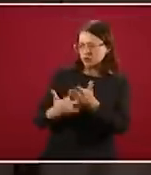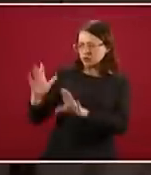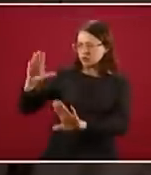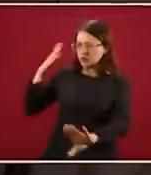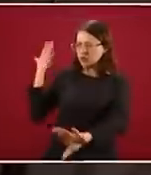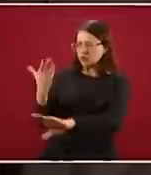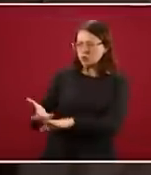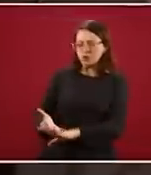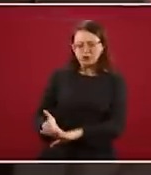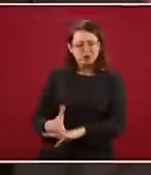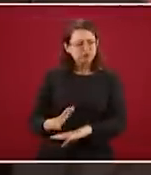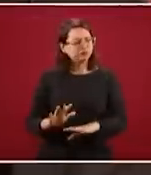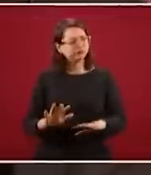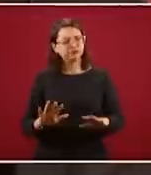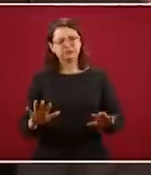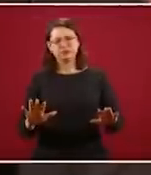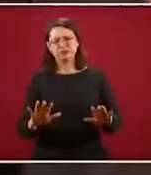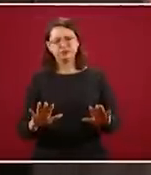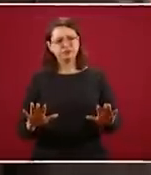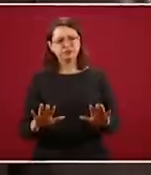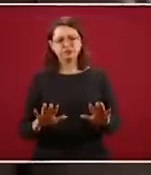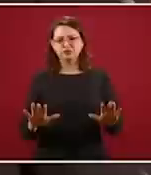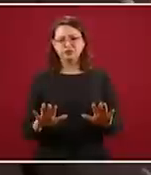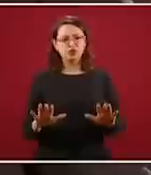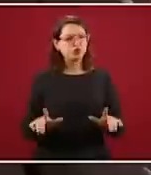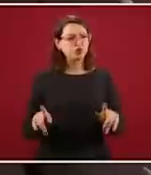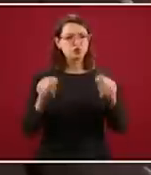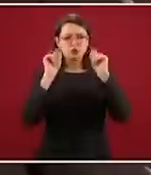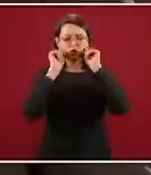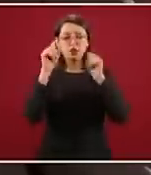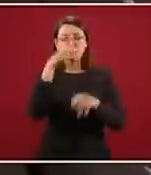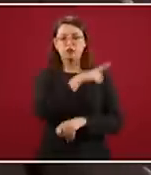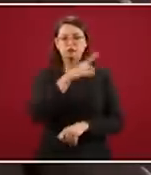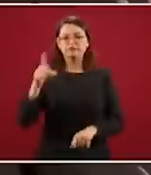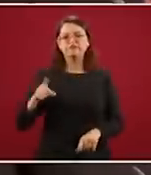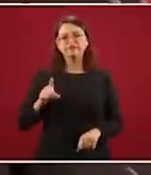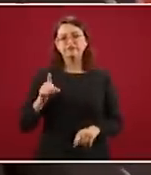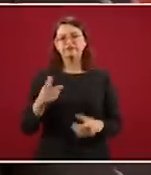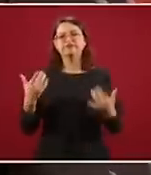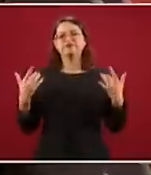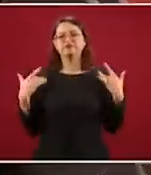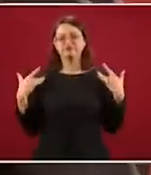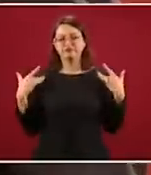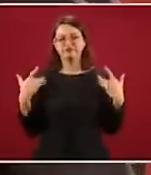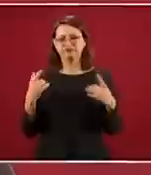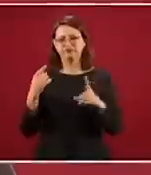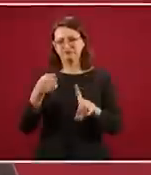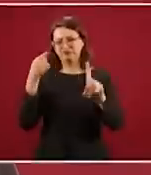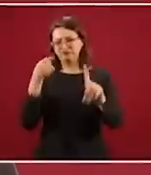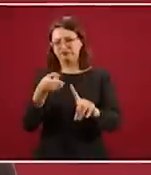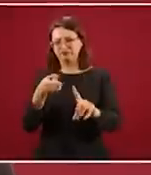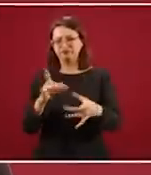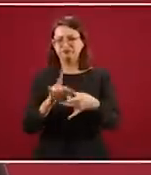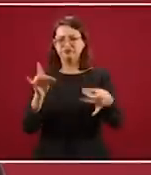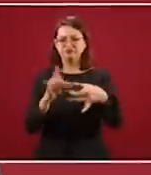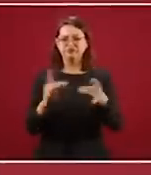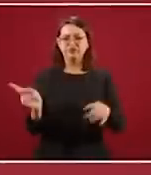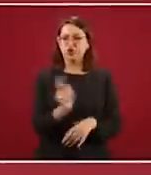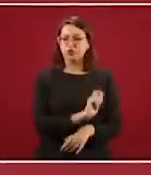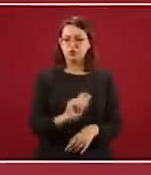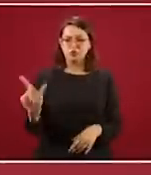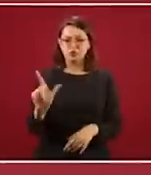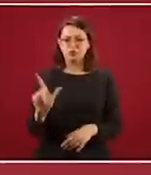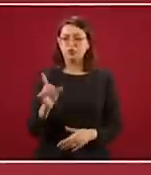todos tenemos que ser muy objetivos y muy profesionales. Eso es lo único